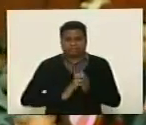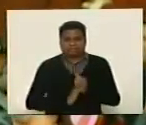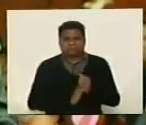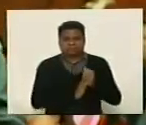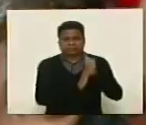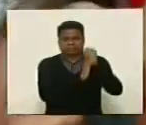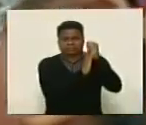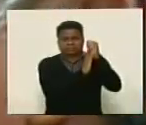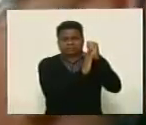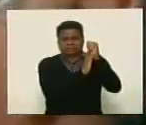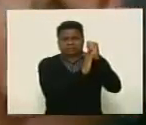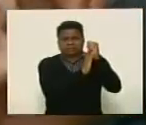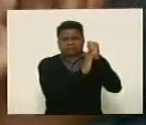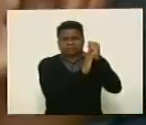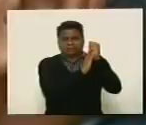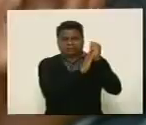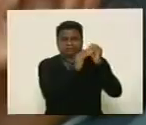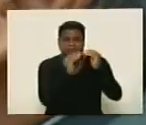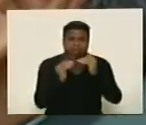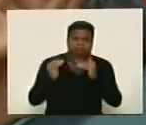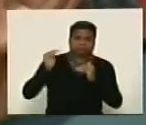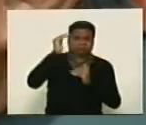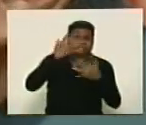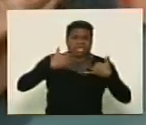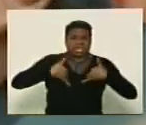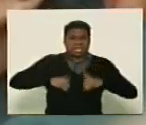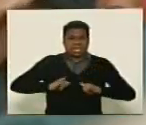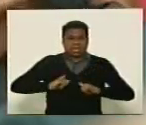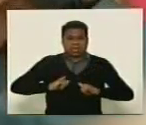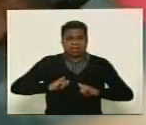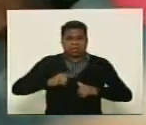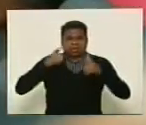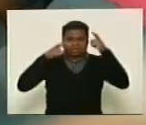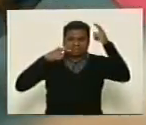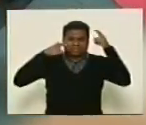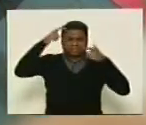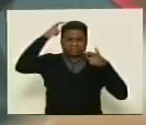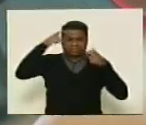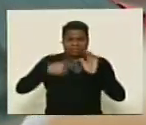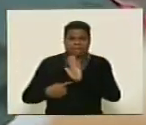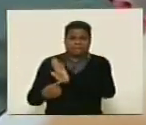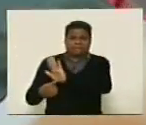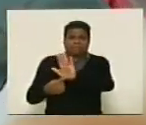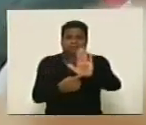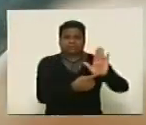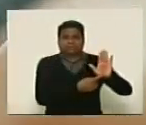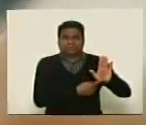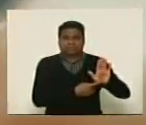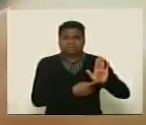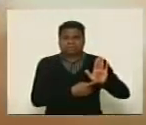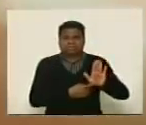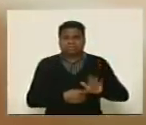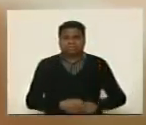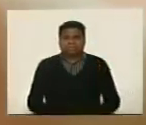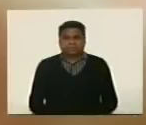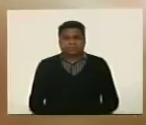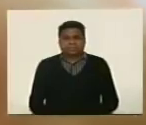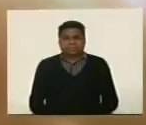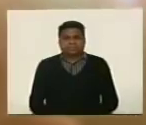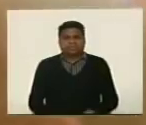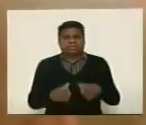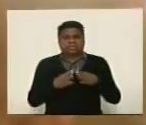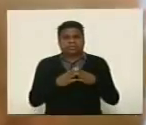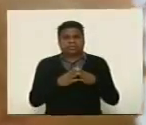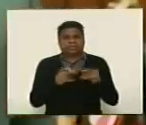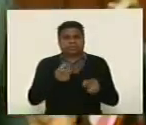nuestro máximo líder, el hijo del comandante Hugo Rafael Chávez Frías, demuestra lo que es la soberanía de